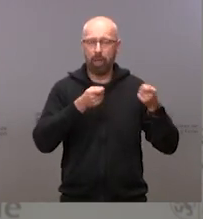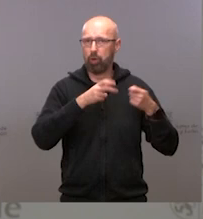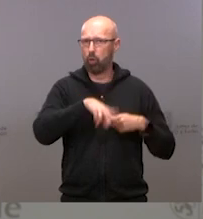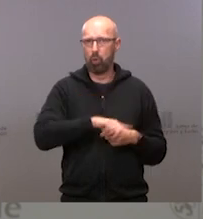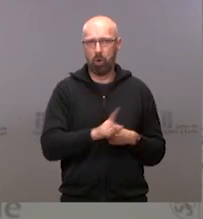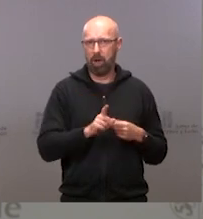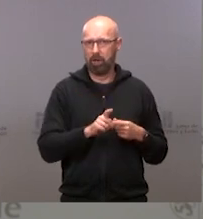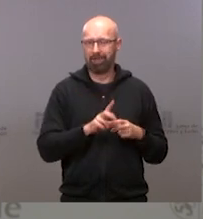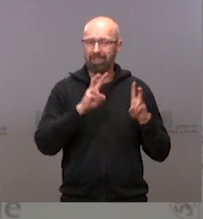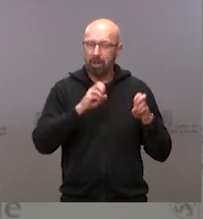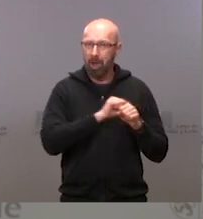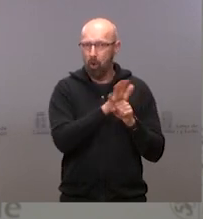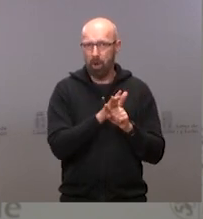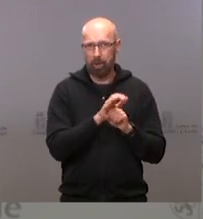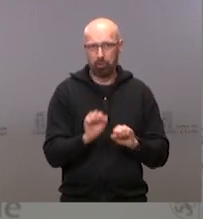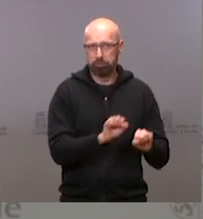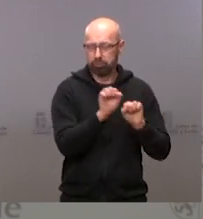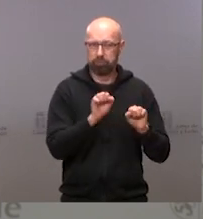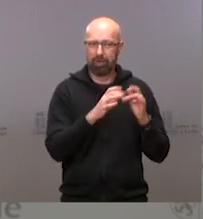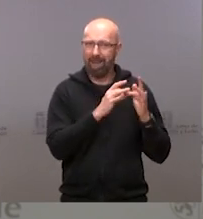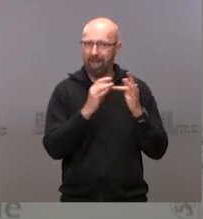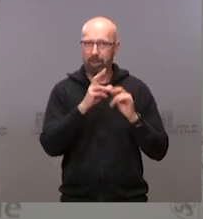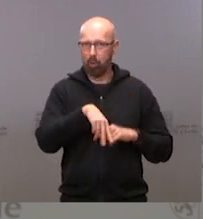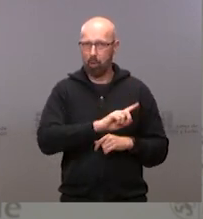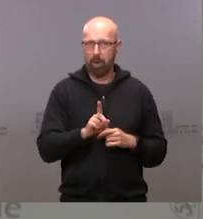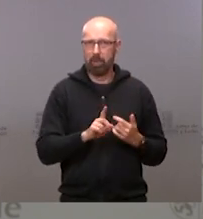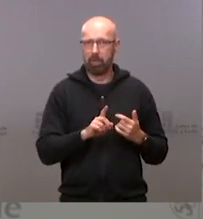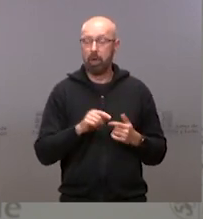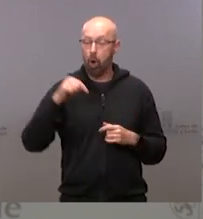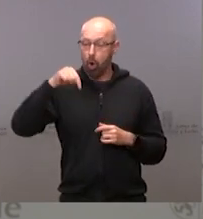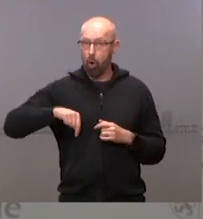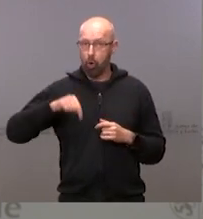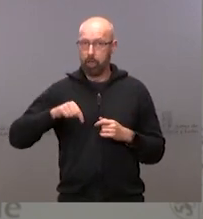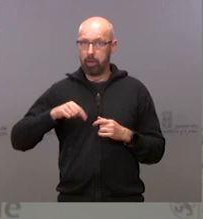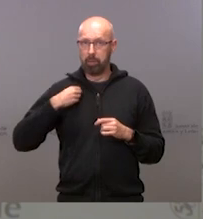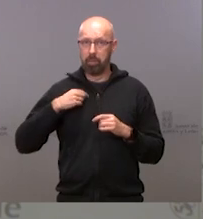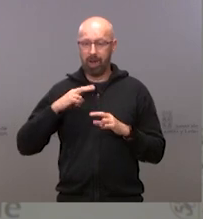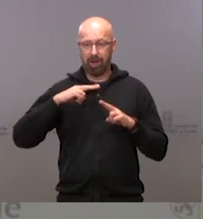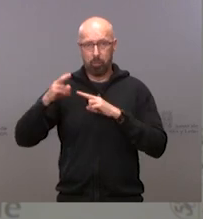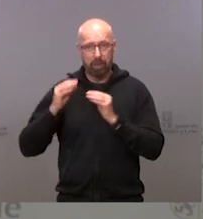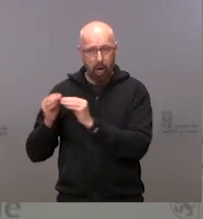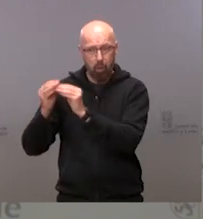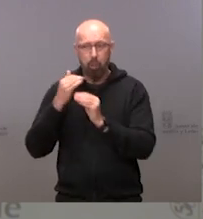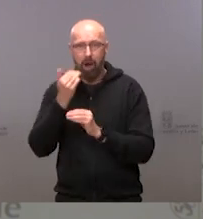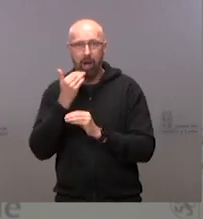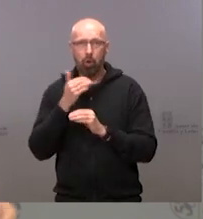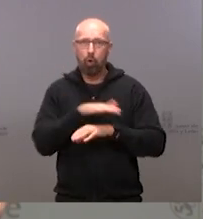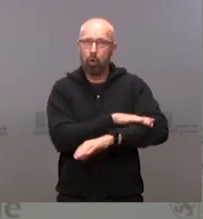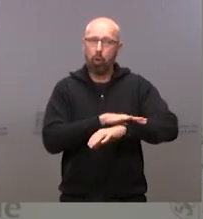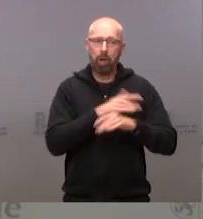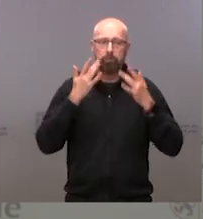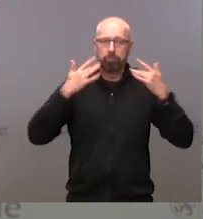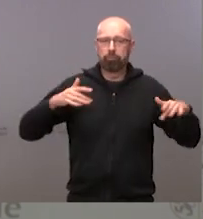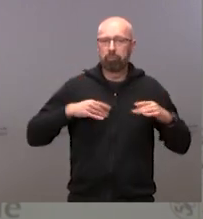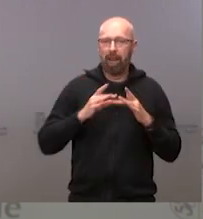lucha contra la pandemia y hoy no no ha liderado esa respuesta común en la lucha contra la pandemia por tanto